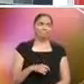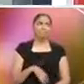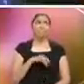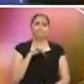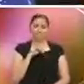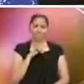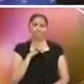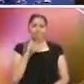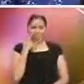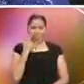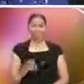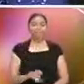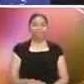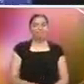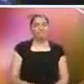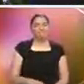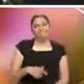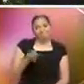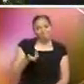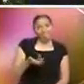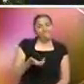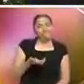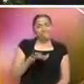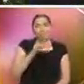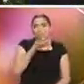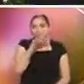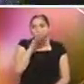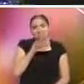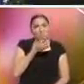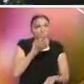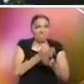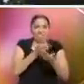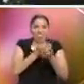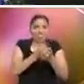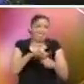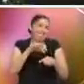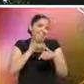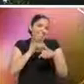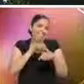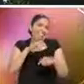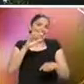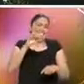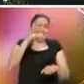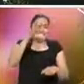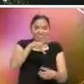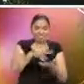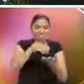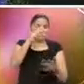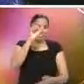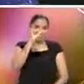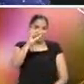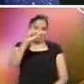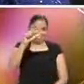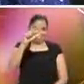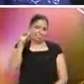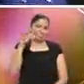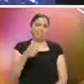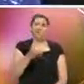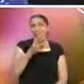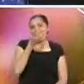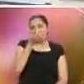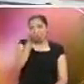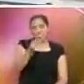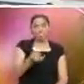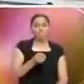sí. Sí, la verdad, sí. Pues yo Dime, la tú verdad es dime que la soy verdad, dime amante la de los taquitos, pero los taquitos Sí, salados, de ¿no? suadero, y ¿no? Los buenos, los menos buenos. Pues